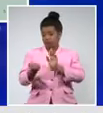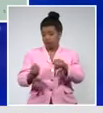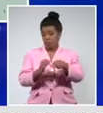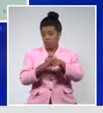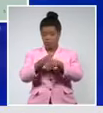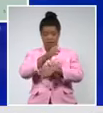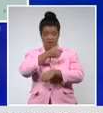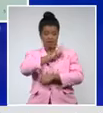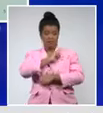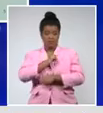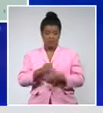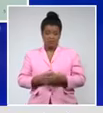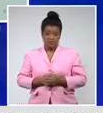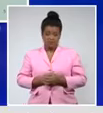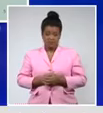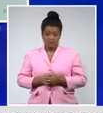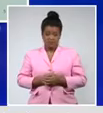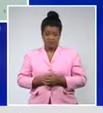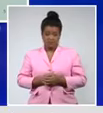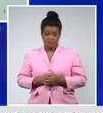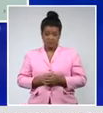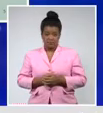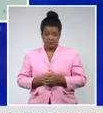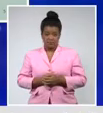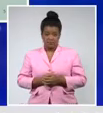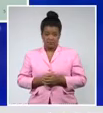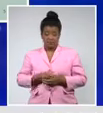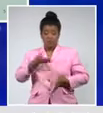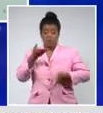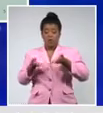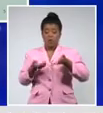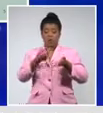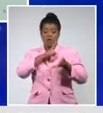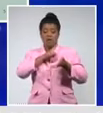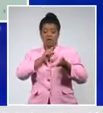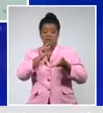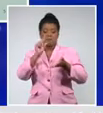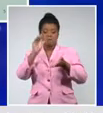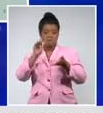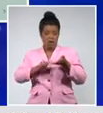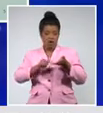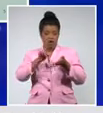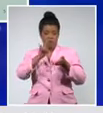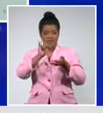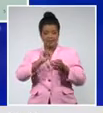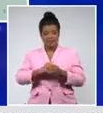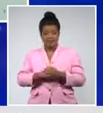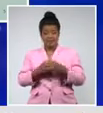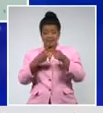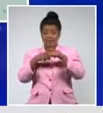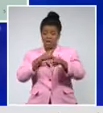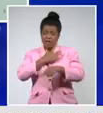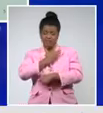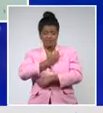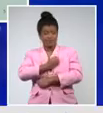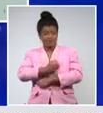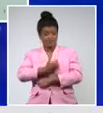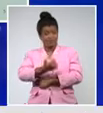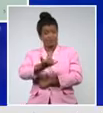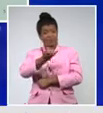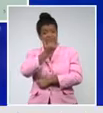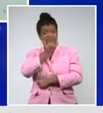ayer, pudiéramos decir que son 96 menos que el día anterior, pero lamentablemente con una afectación que